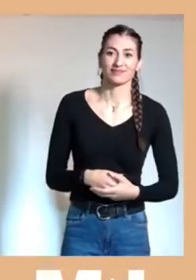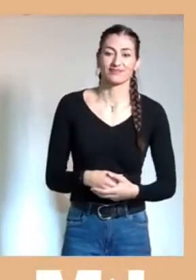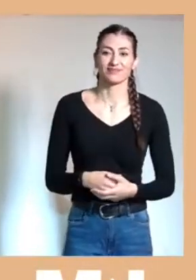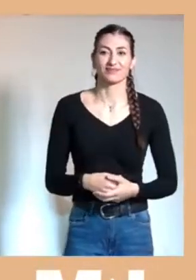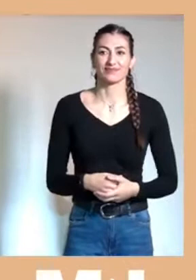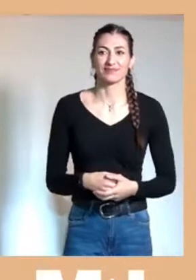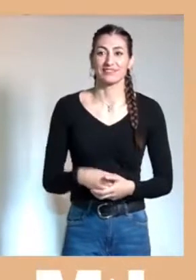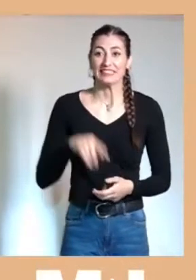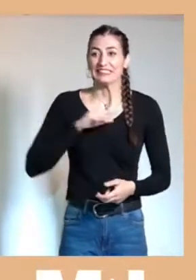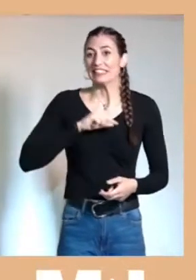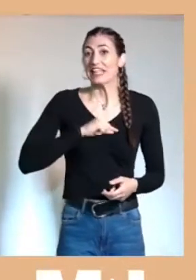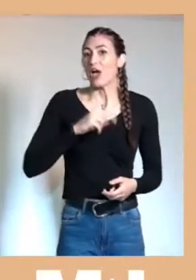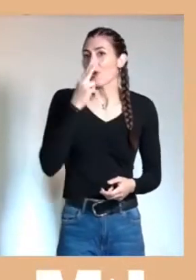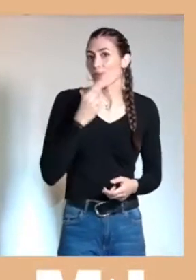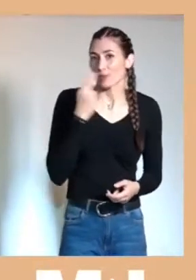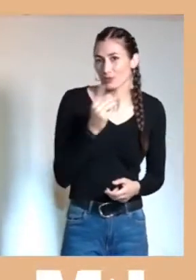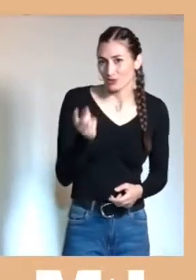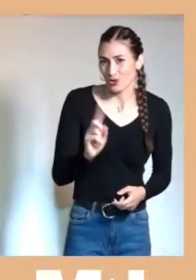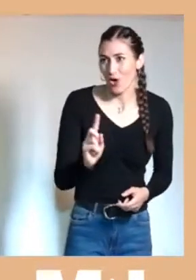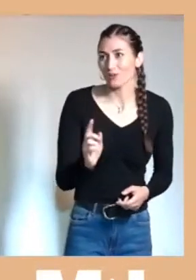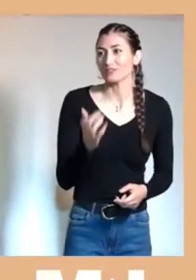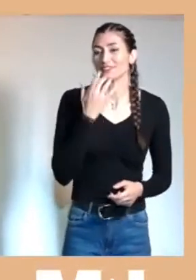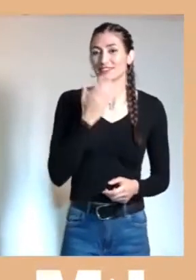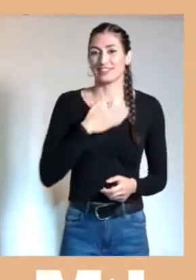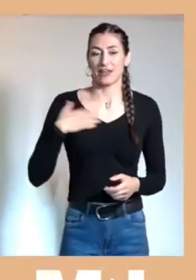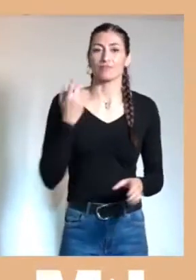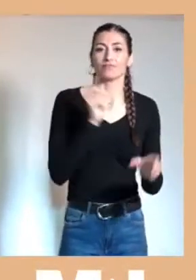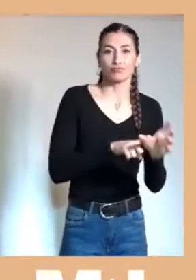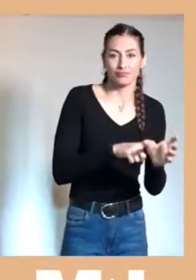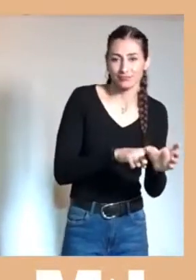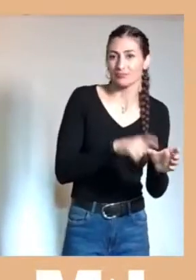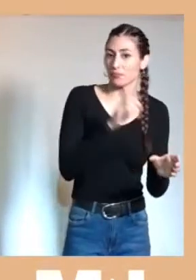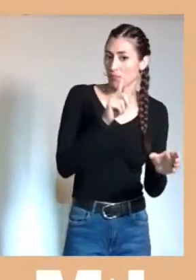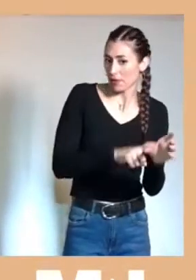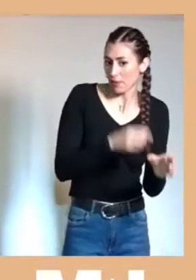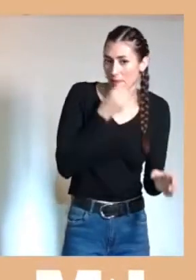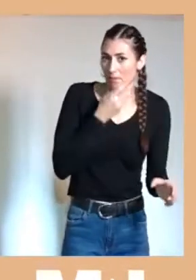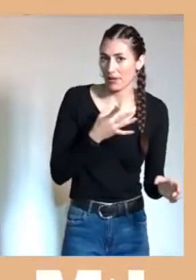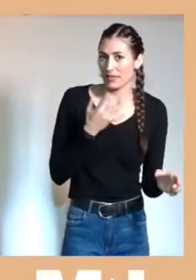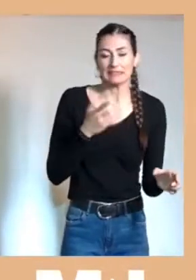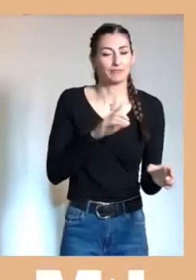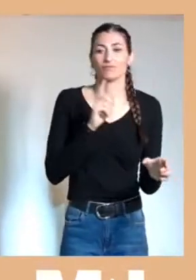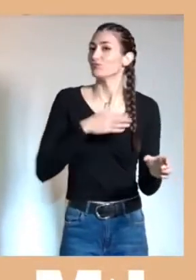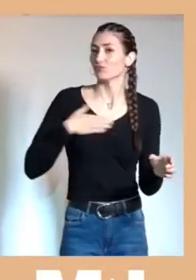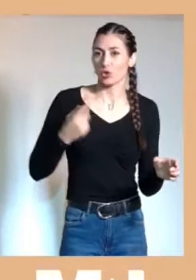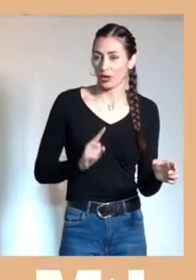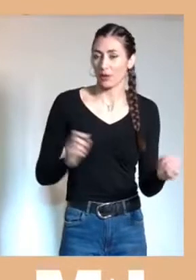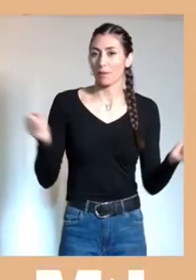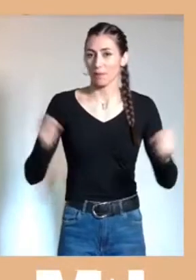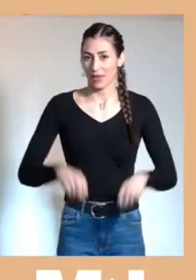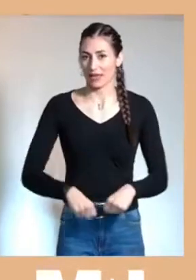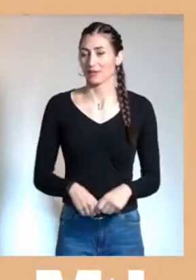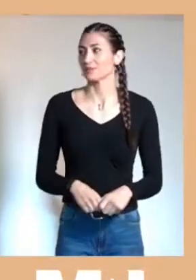que no os sintáis en compromiso, que el que quiera participar, participe y el que no, no, porque os